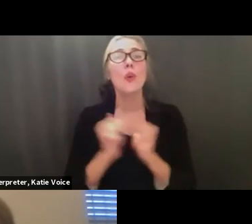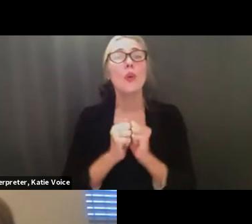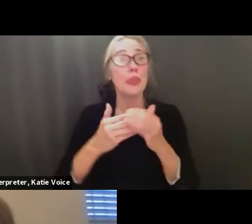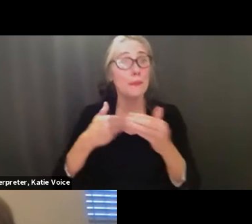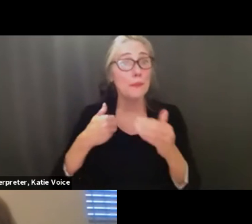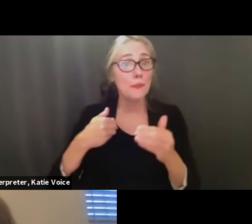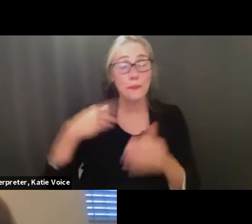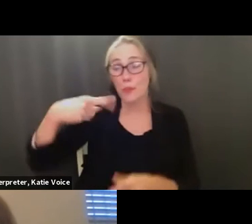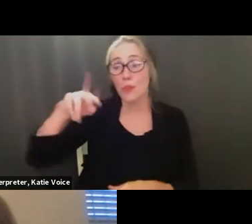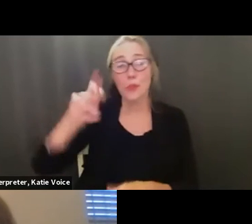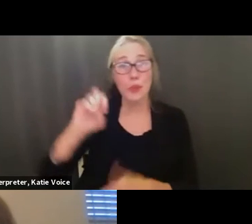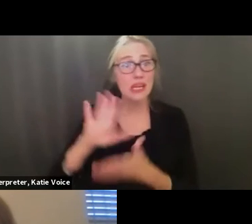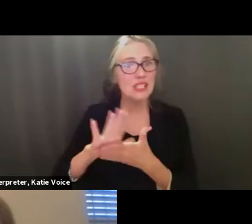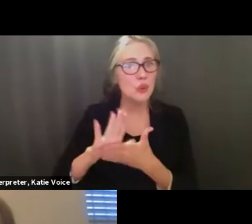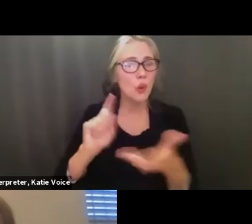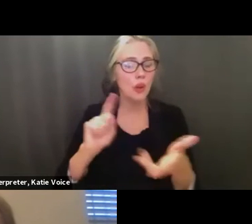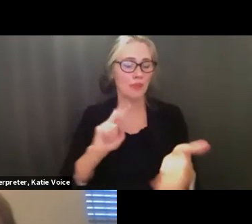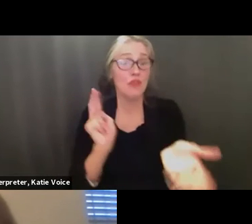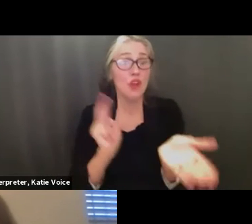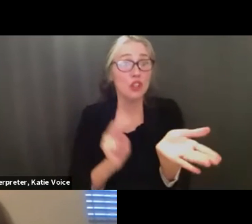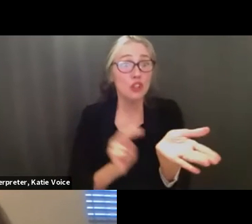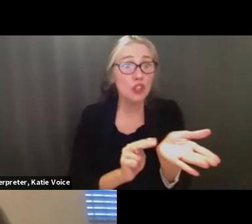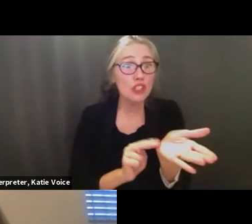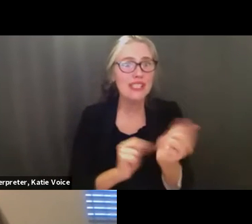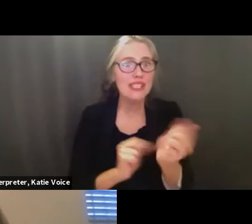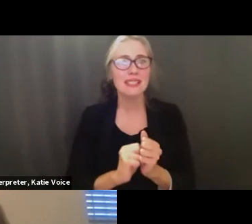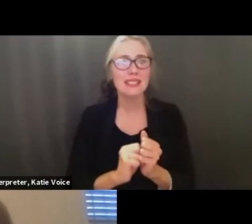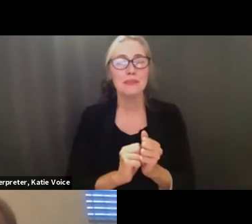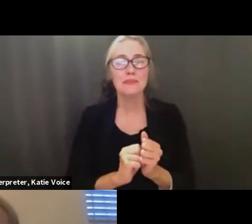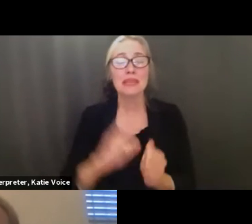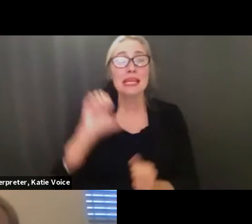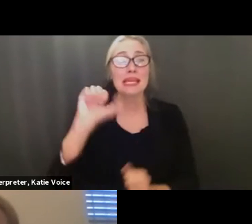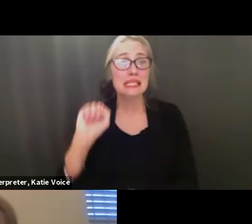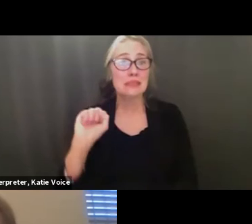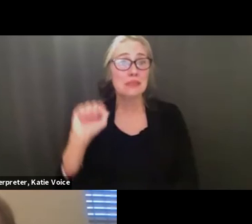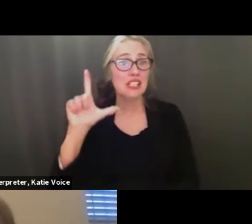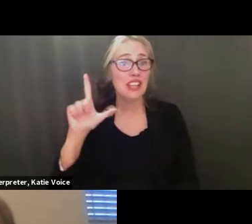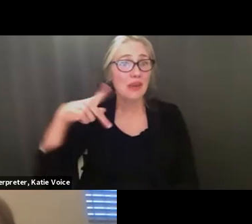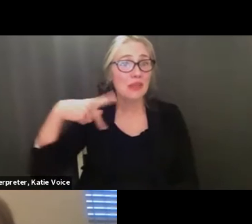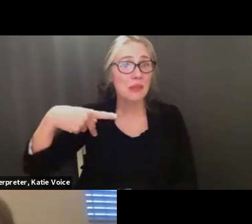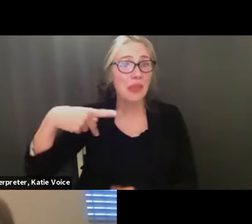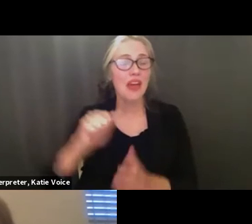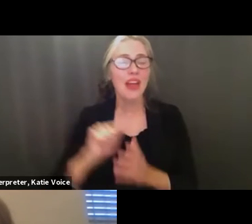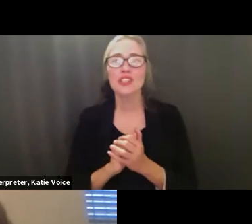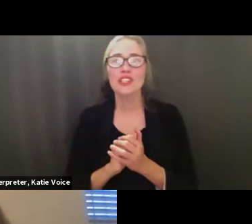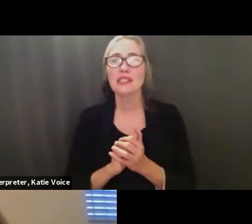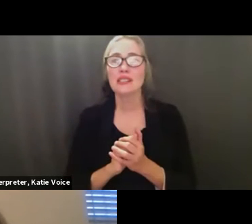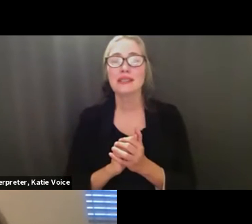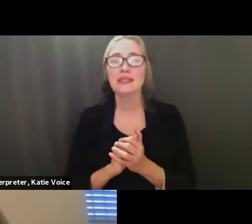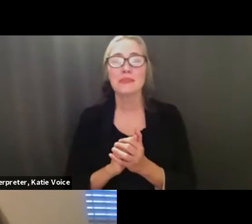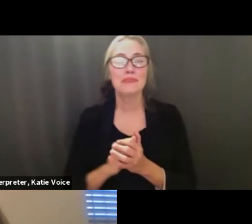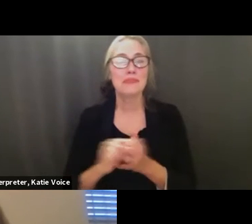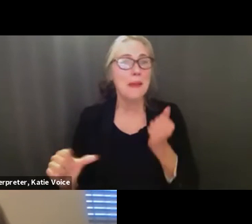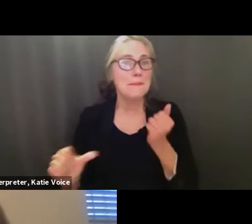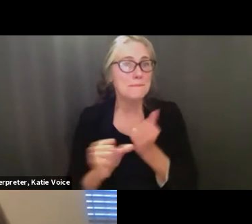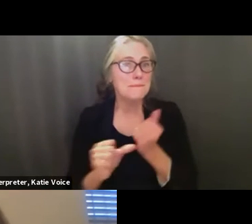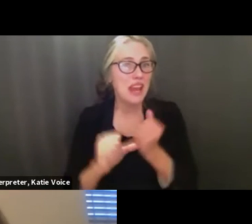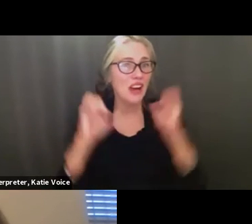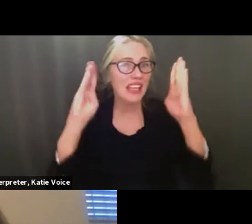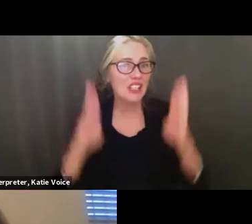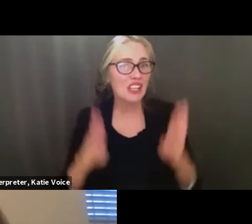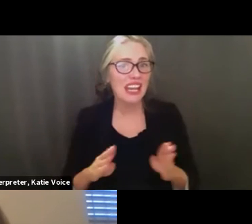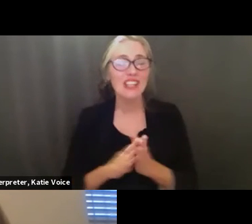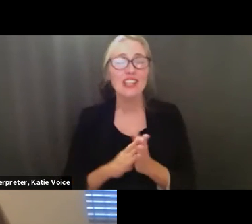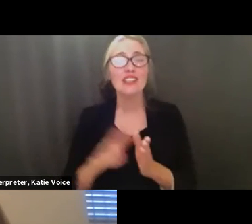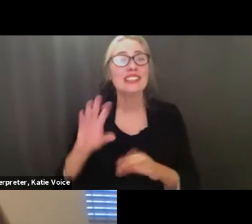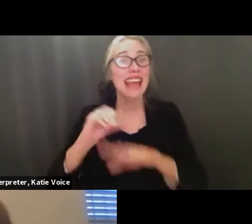contratar, incluyendo maestros de preescolar, enfermeros, especialistas de habla de lenguaje, asistentes